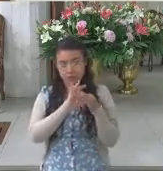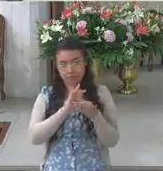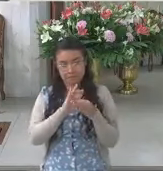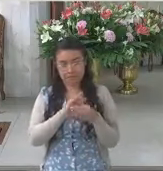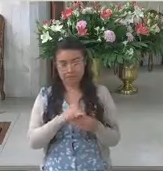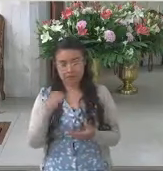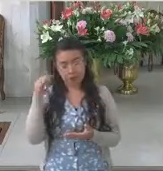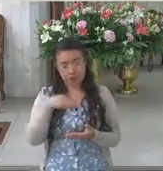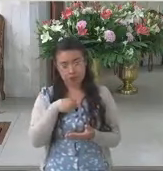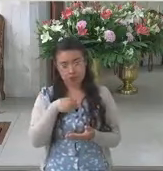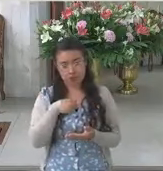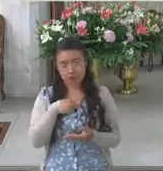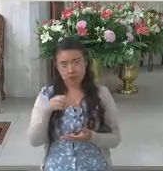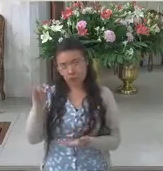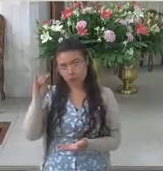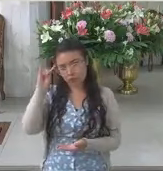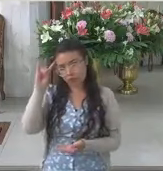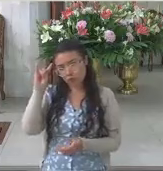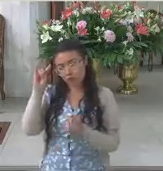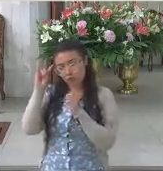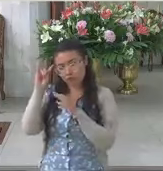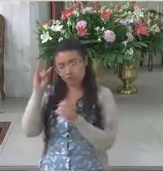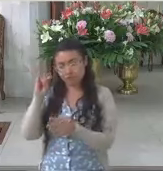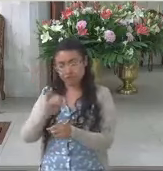Cristo a nuestro lado